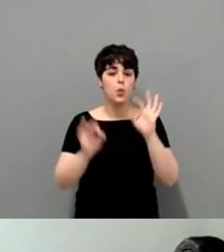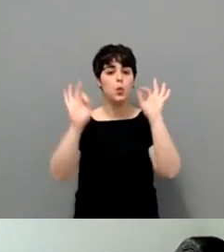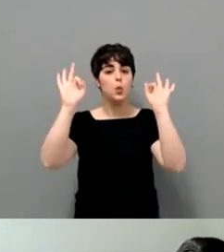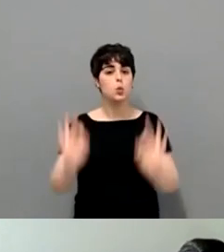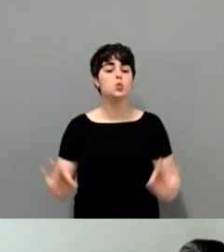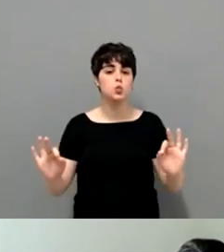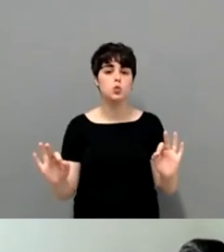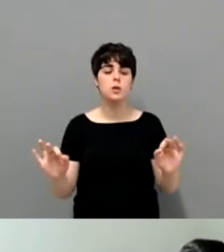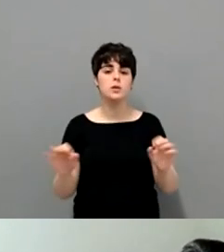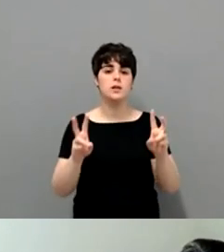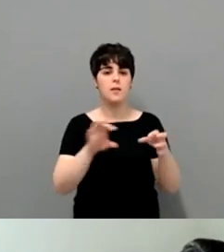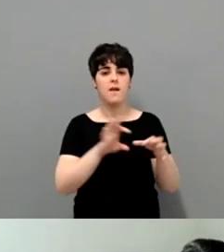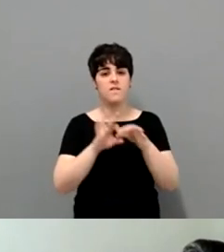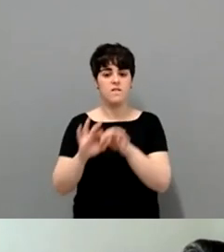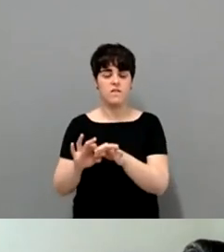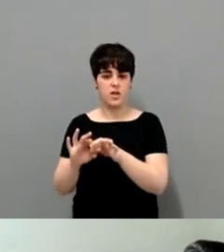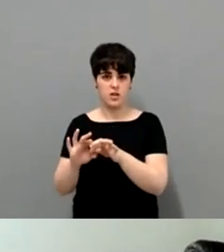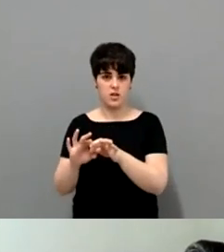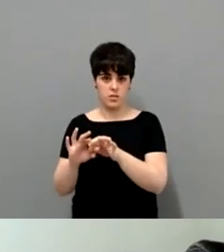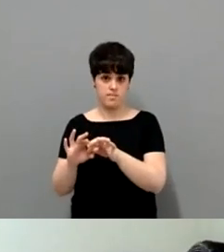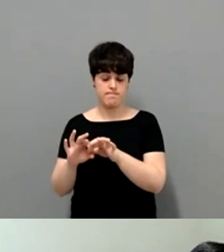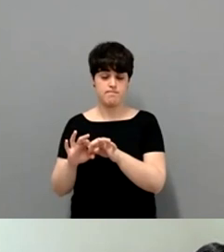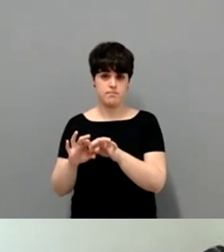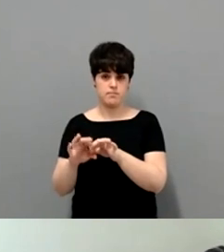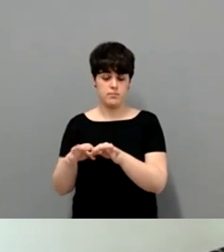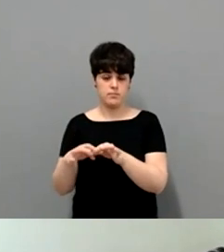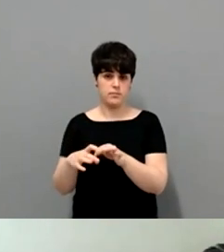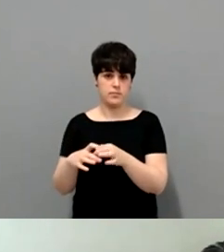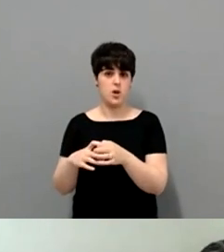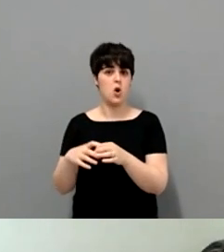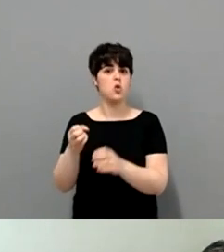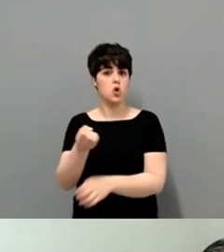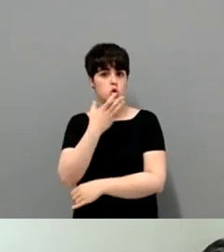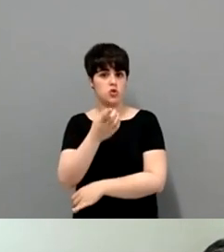Justamente vinculado con esto que nos traslada Rosa